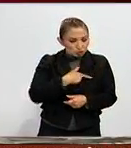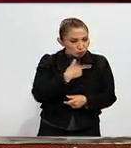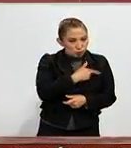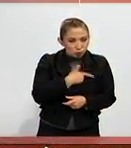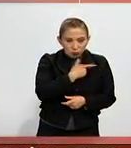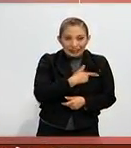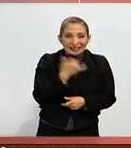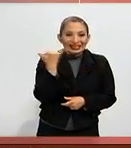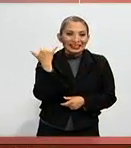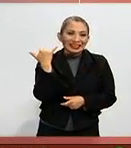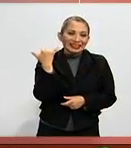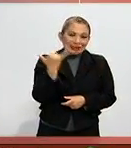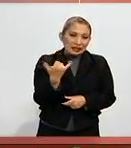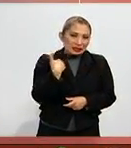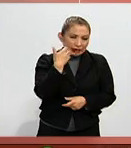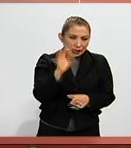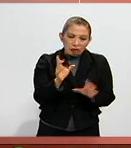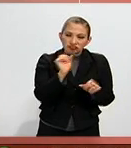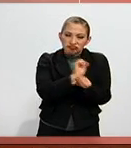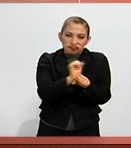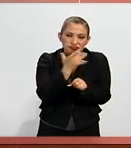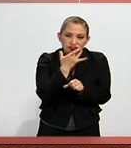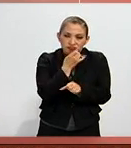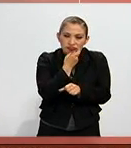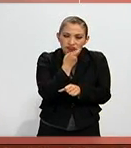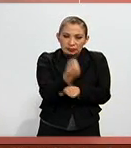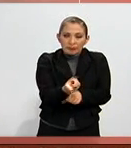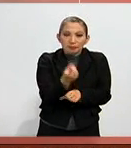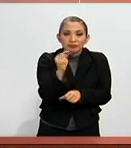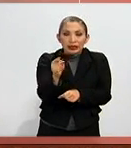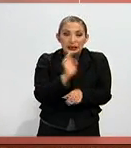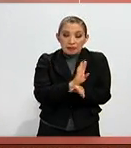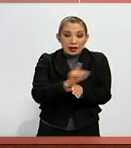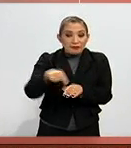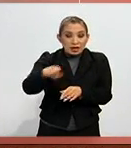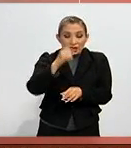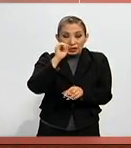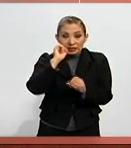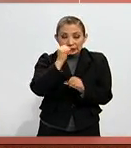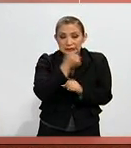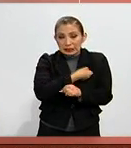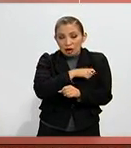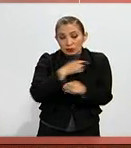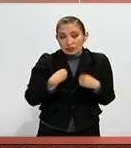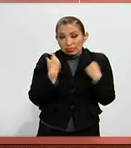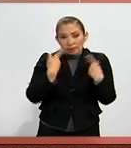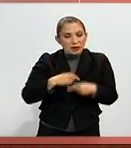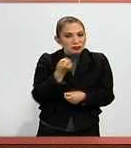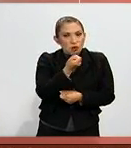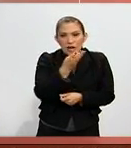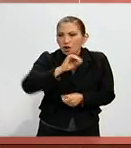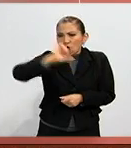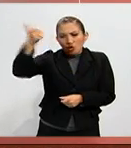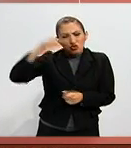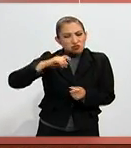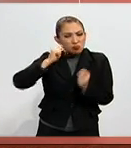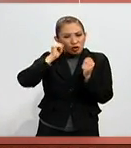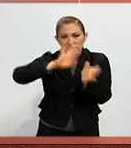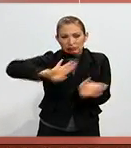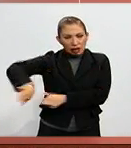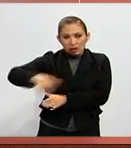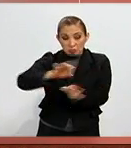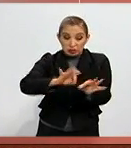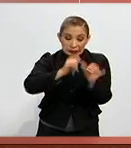gusto y sí quiero simplemente señalar, se está privilegiando la salud y la vida de la gente sobre cualquier otra cosa. Perfecto. Y eso